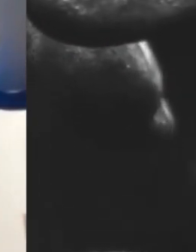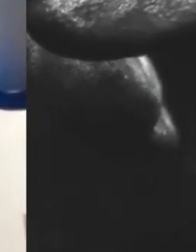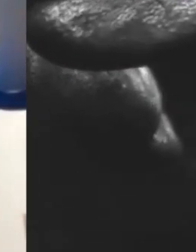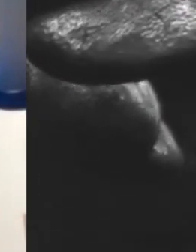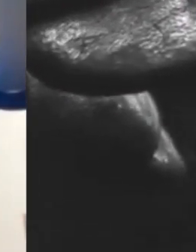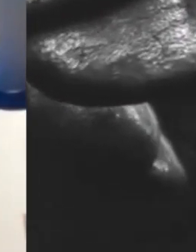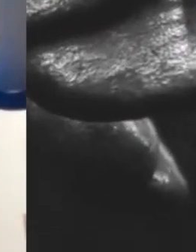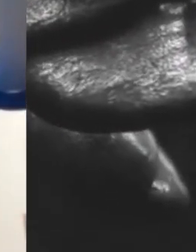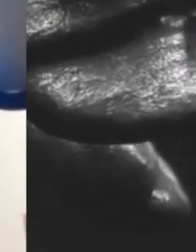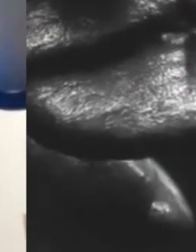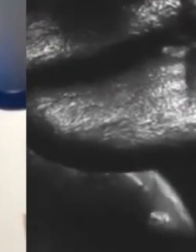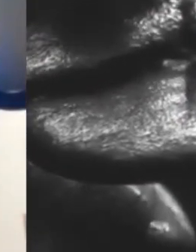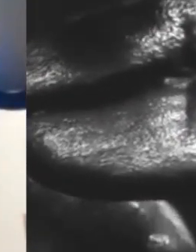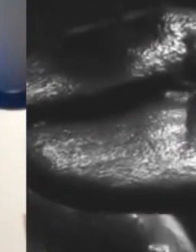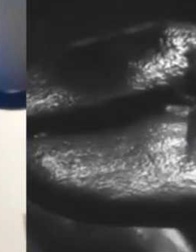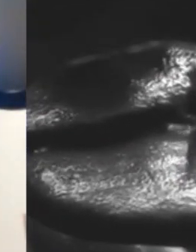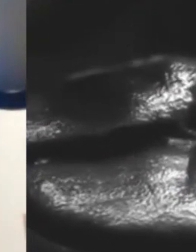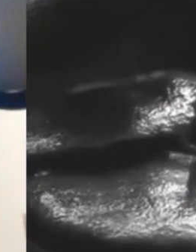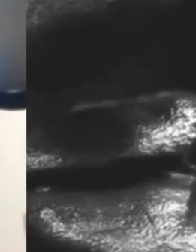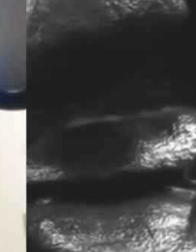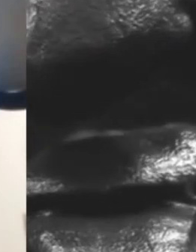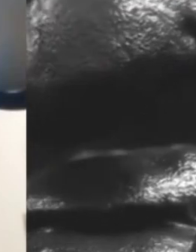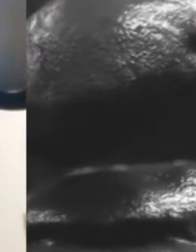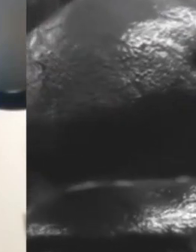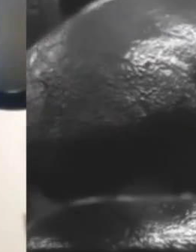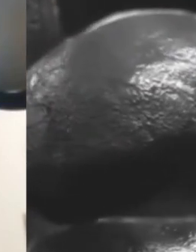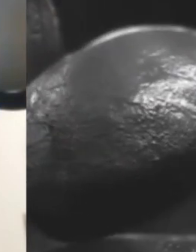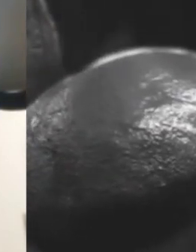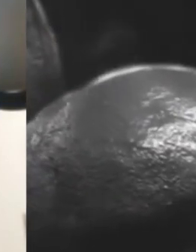brutal. ¿Por qué? Si me lo permiten,